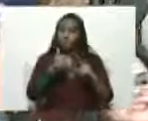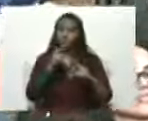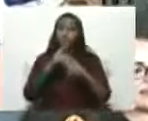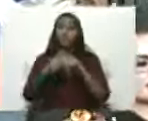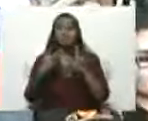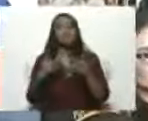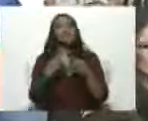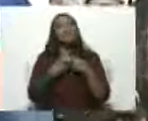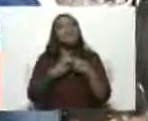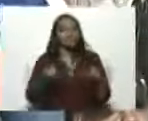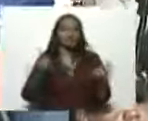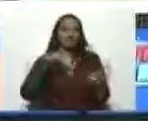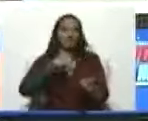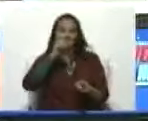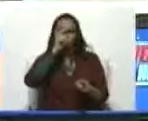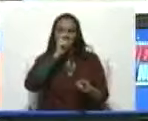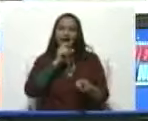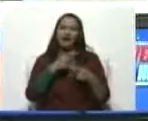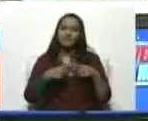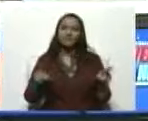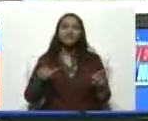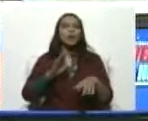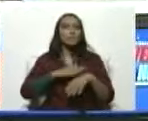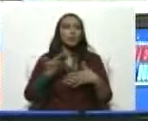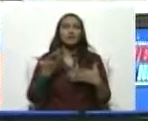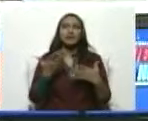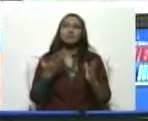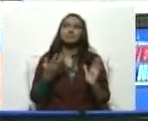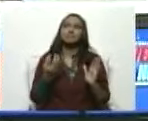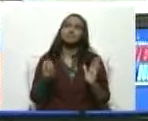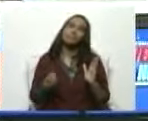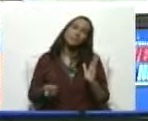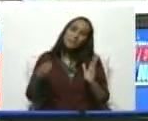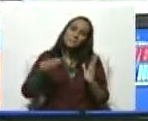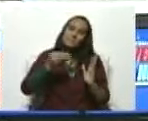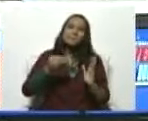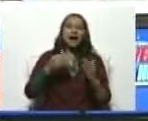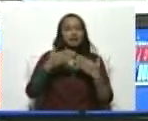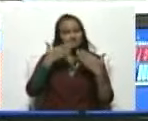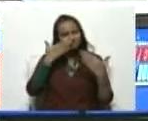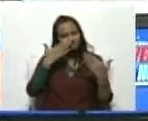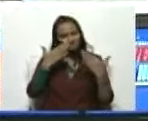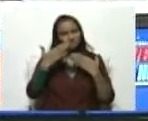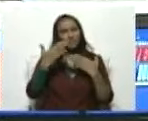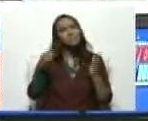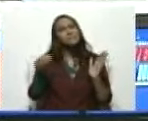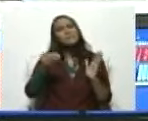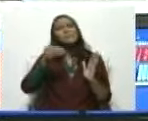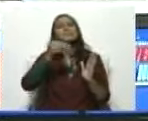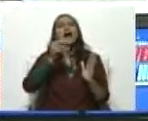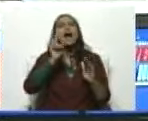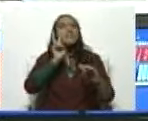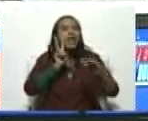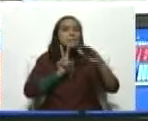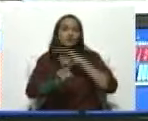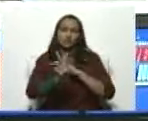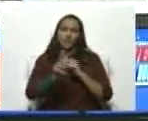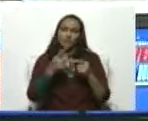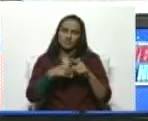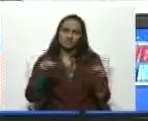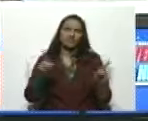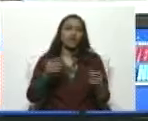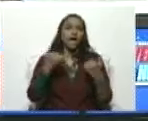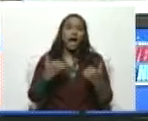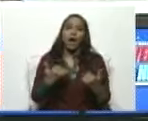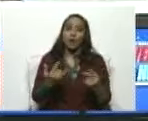espectro. Va más allá, inclusive, de ese espectro inicial. Porque ahora tenemos misiones,